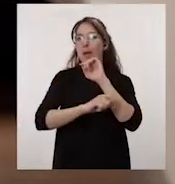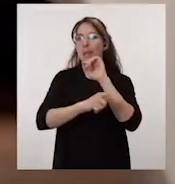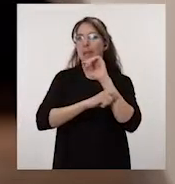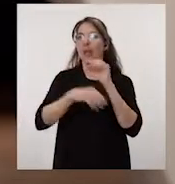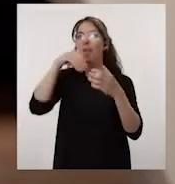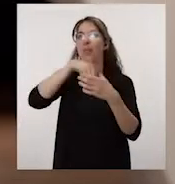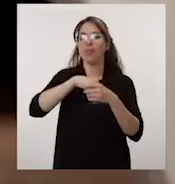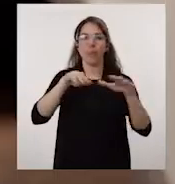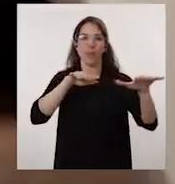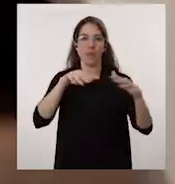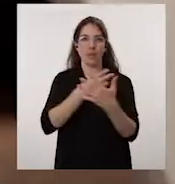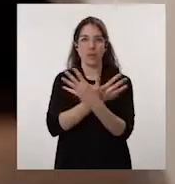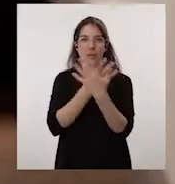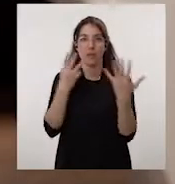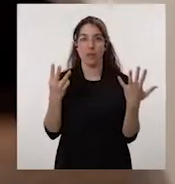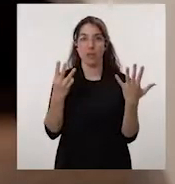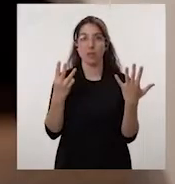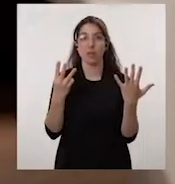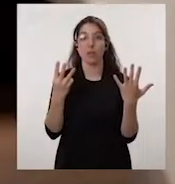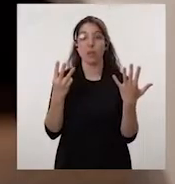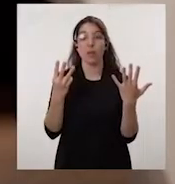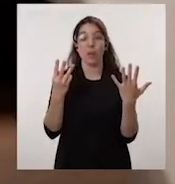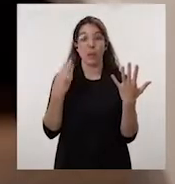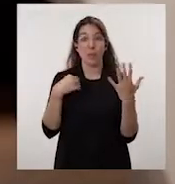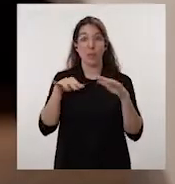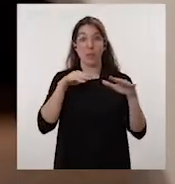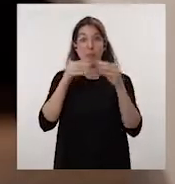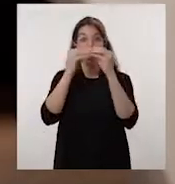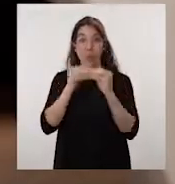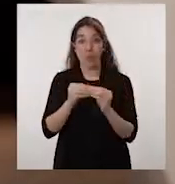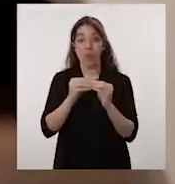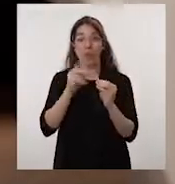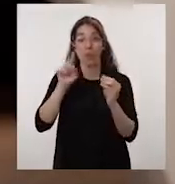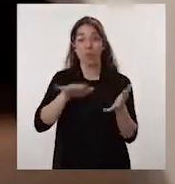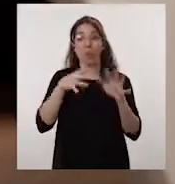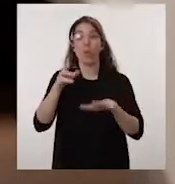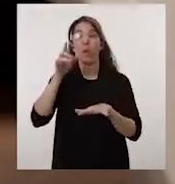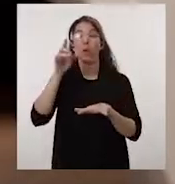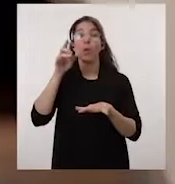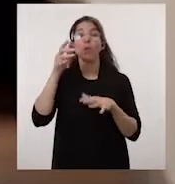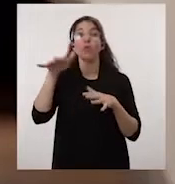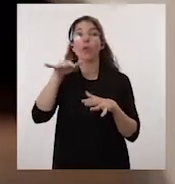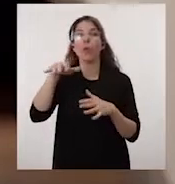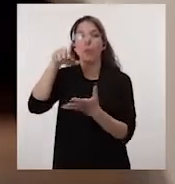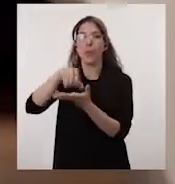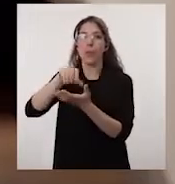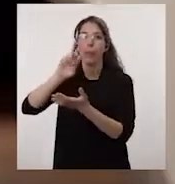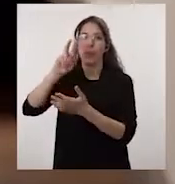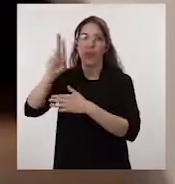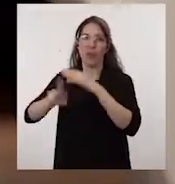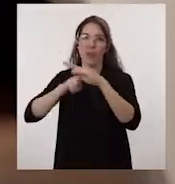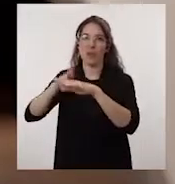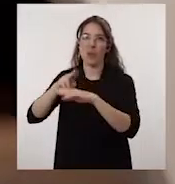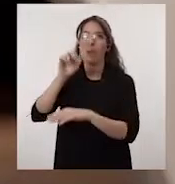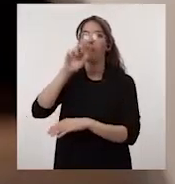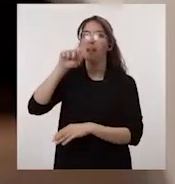esta estrategia que está formada por 18 acciones que han sido desarrolladas y están siendo implementadas desde tu vicerrectorado fernando